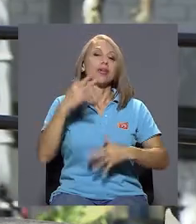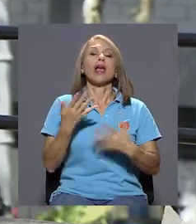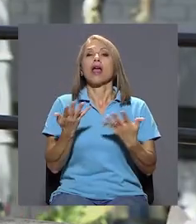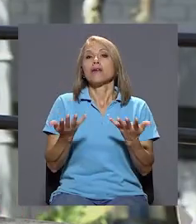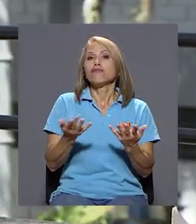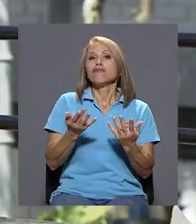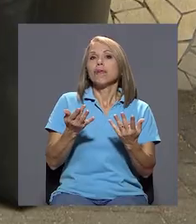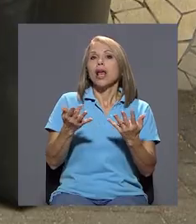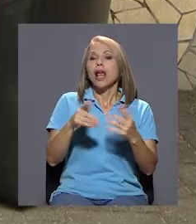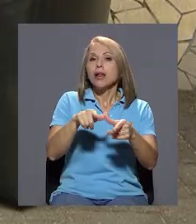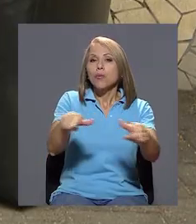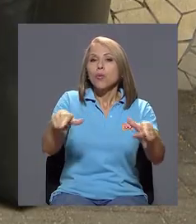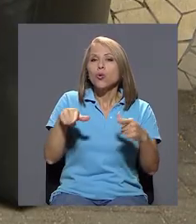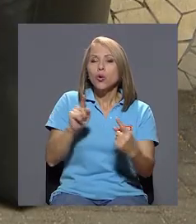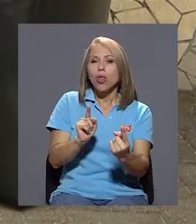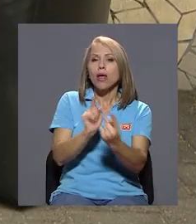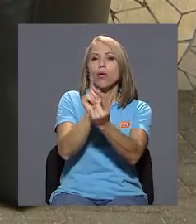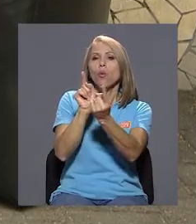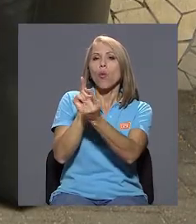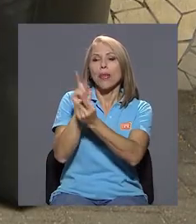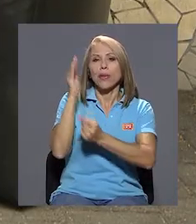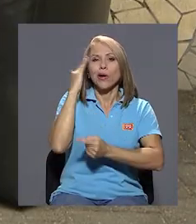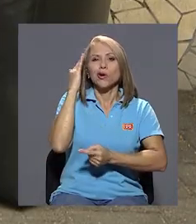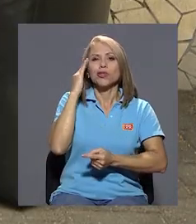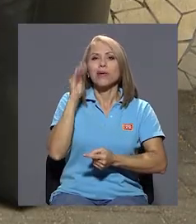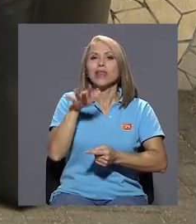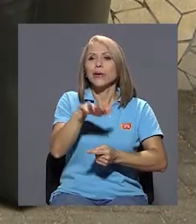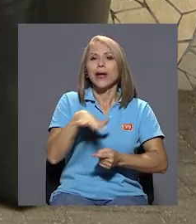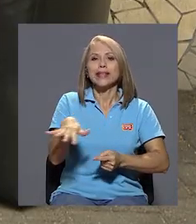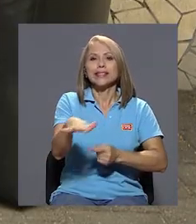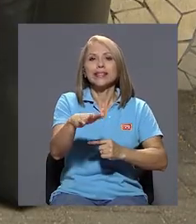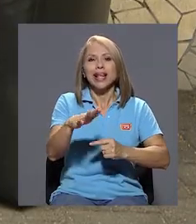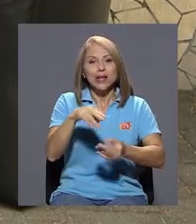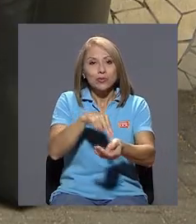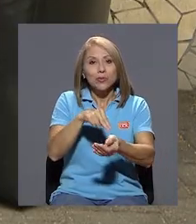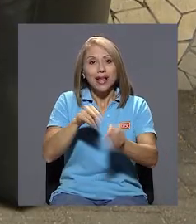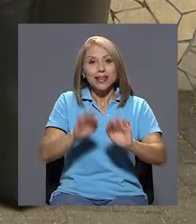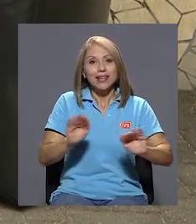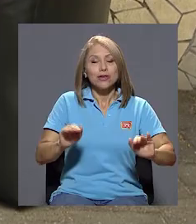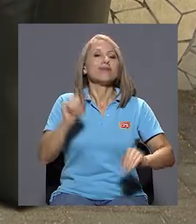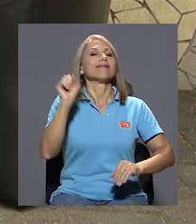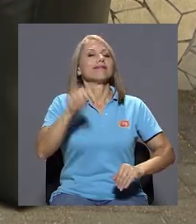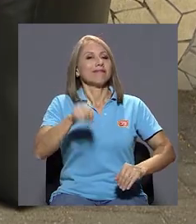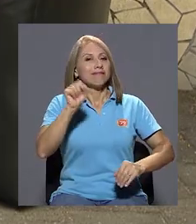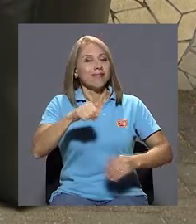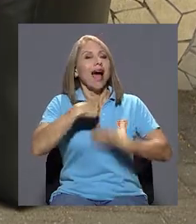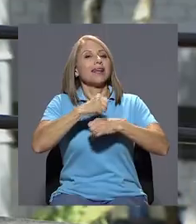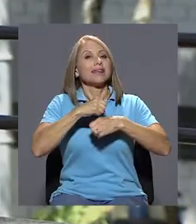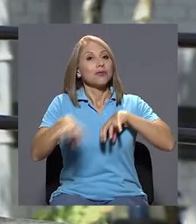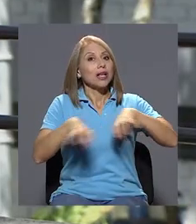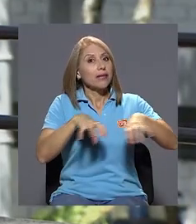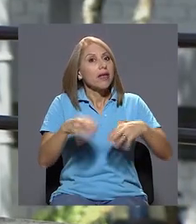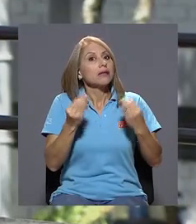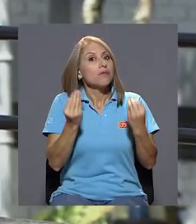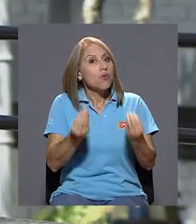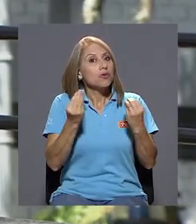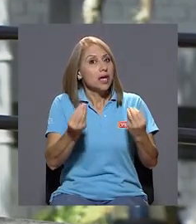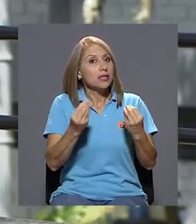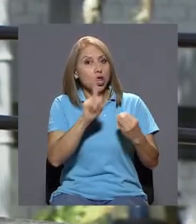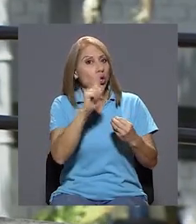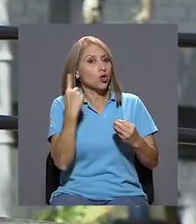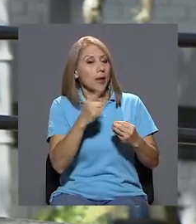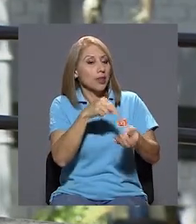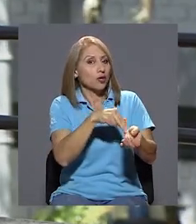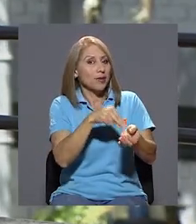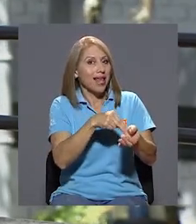población. El punto de encuentro, digamos, o de conocimiento, por decirlo así, es entonces el Hospital de Niños. Sí, hacemos muchas actividades